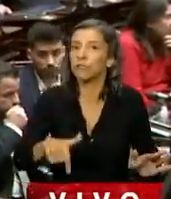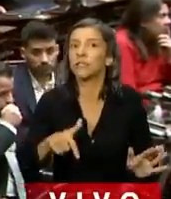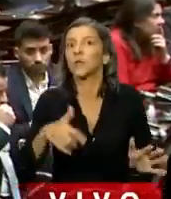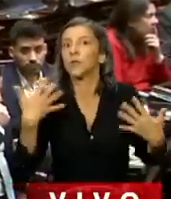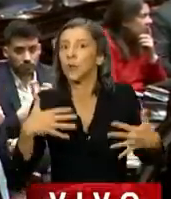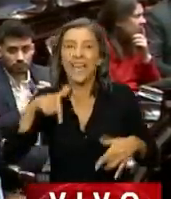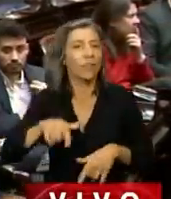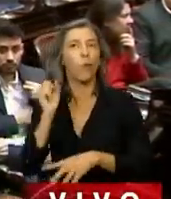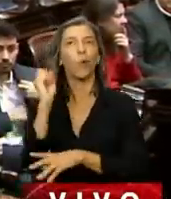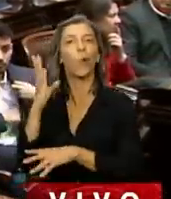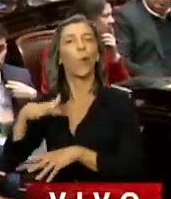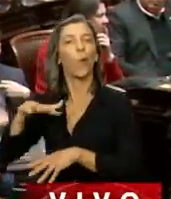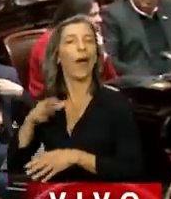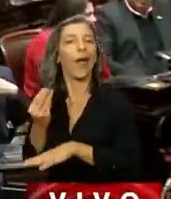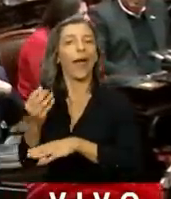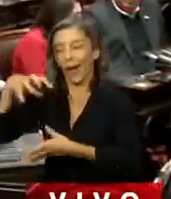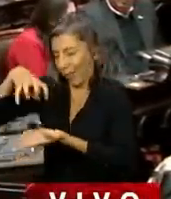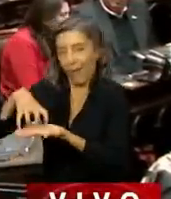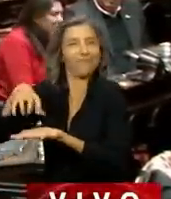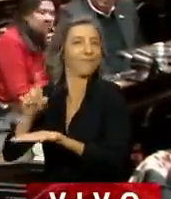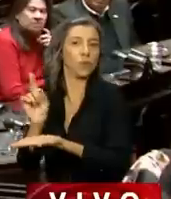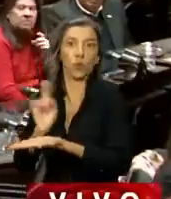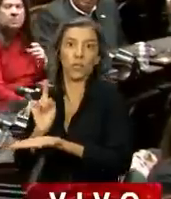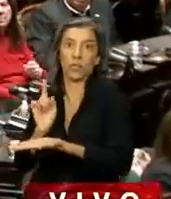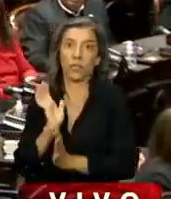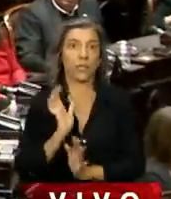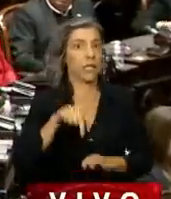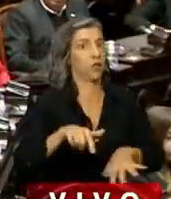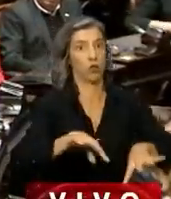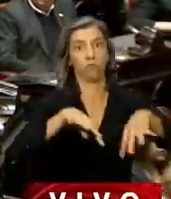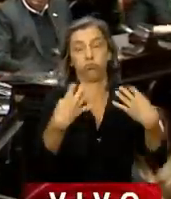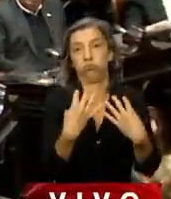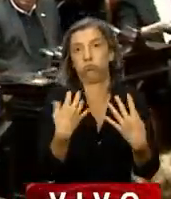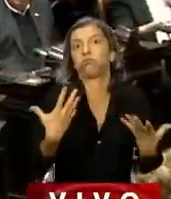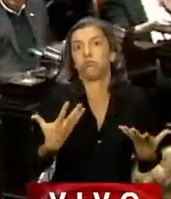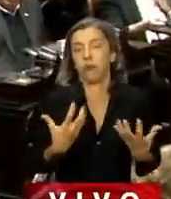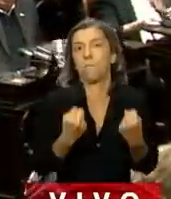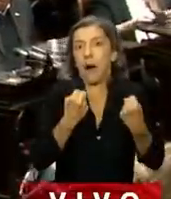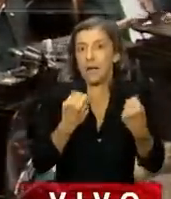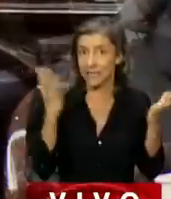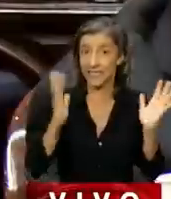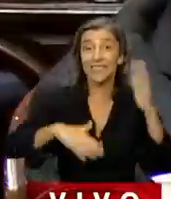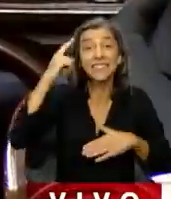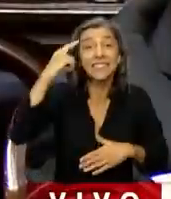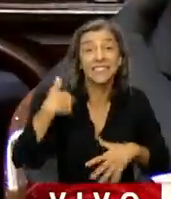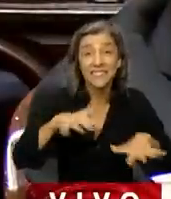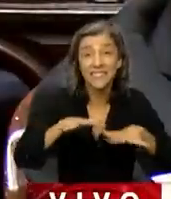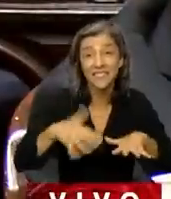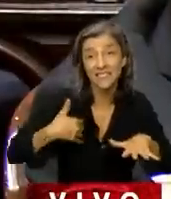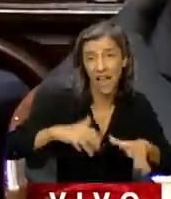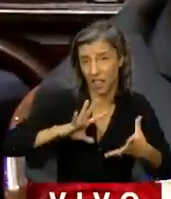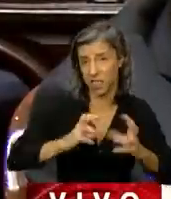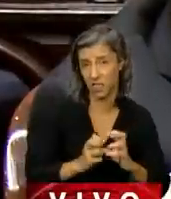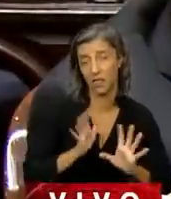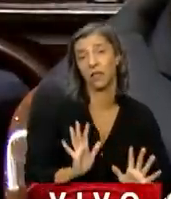club de barrio de la Argentina que está sumida en una profunda crisis. Esa es nuestra